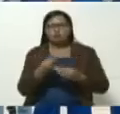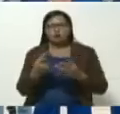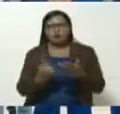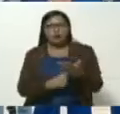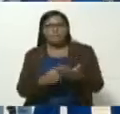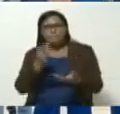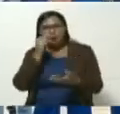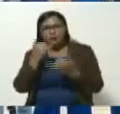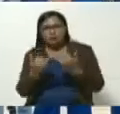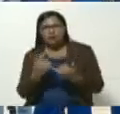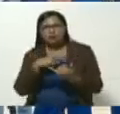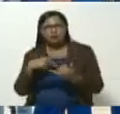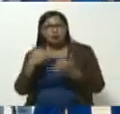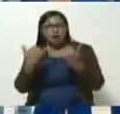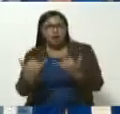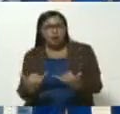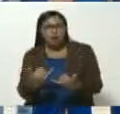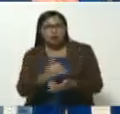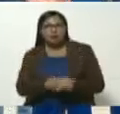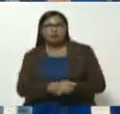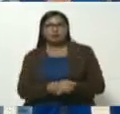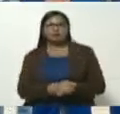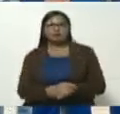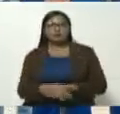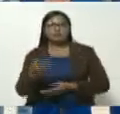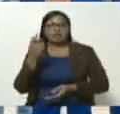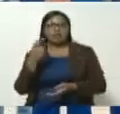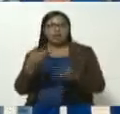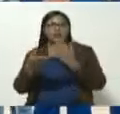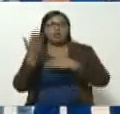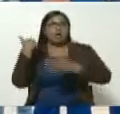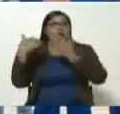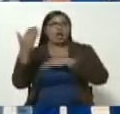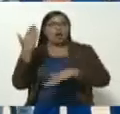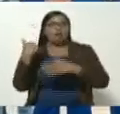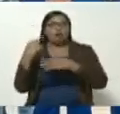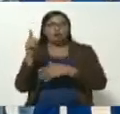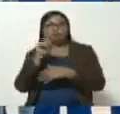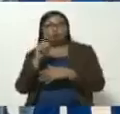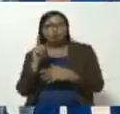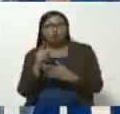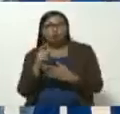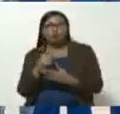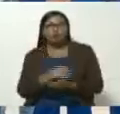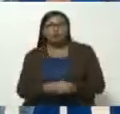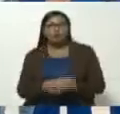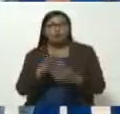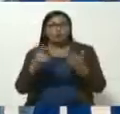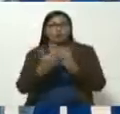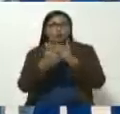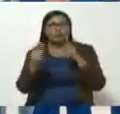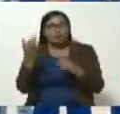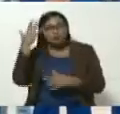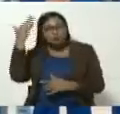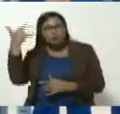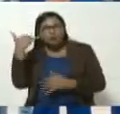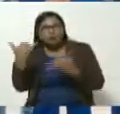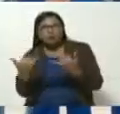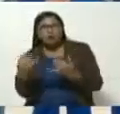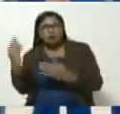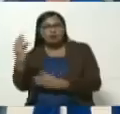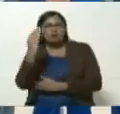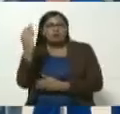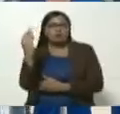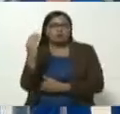esta data no es desde hoy, no es de hace poco tiempo. Estamos hablando de una data de cuando el Libertador soñaba en la Gran